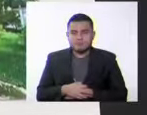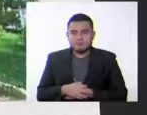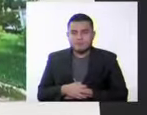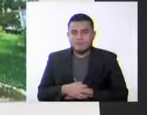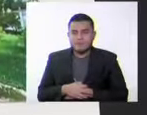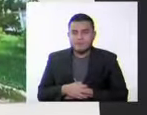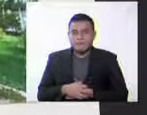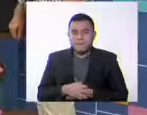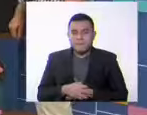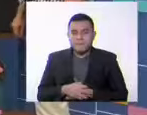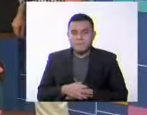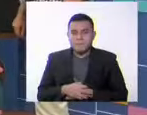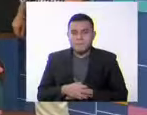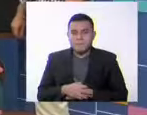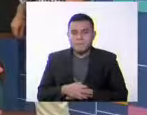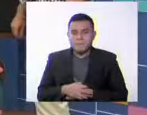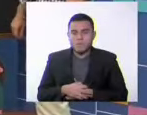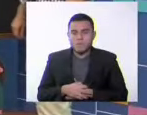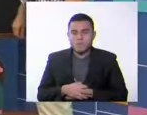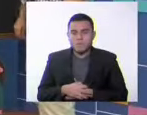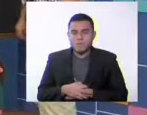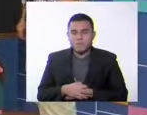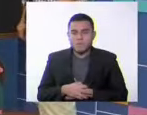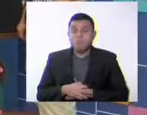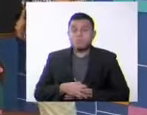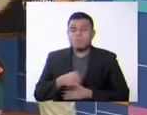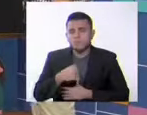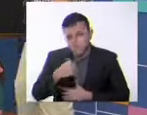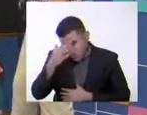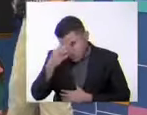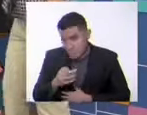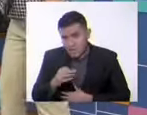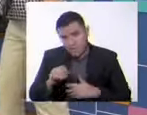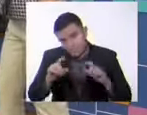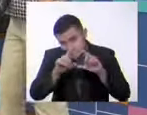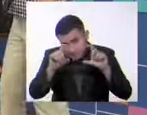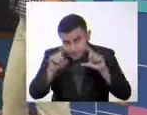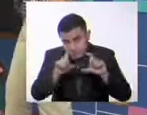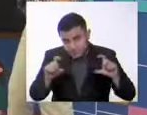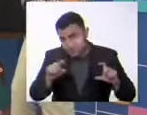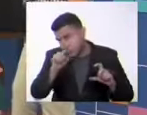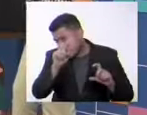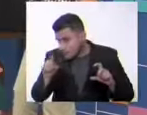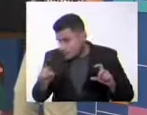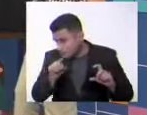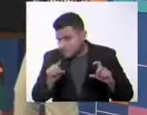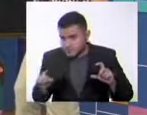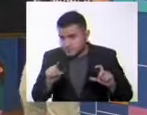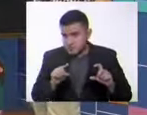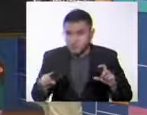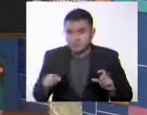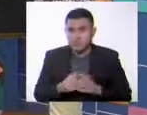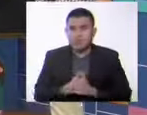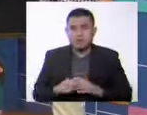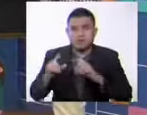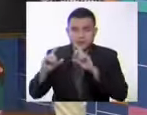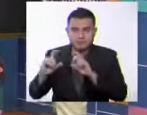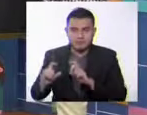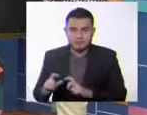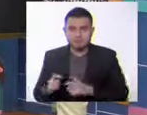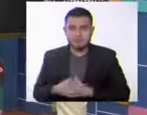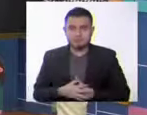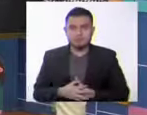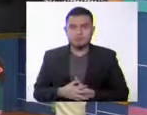yeso. Ah, muy bien. Entonces, tengo que unir lo que dice aquí sí, con la imagen que está